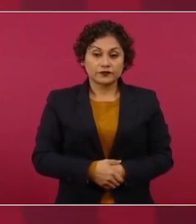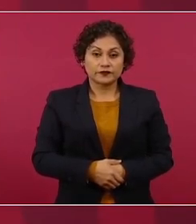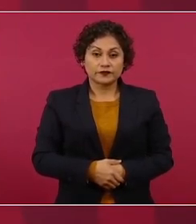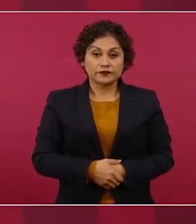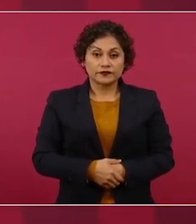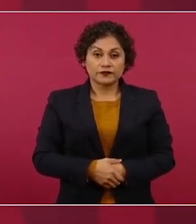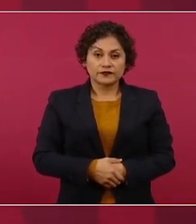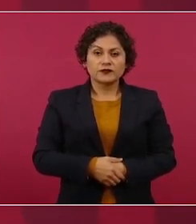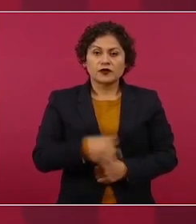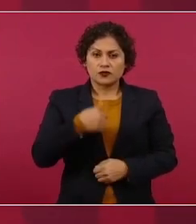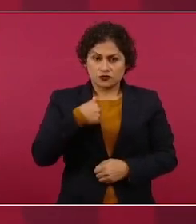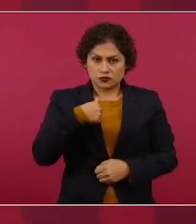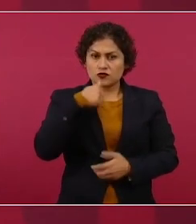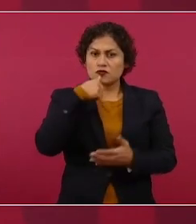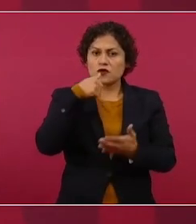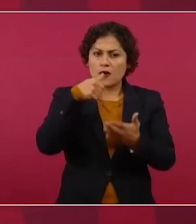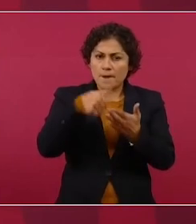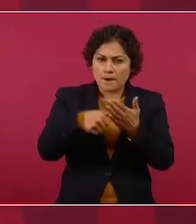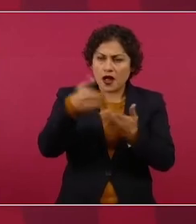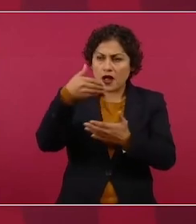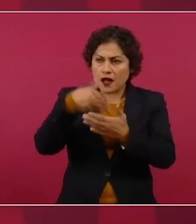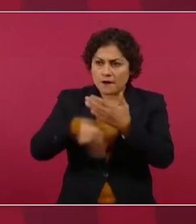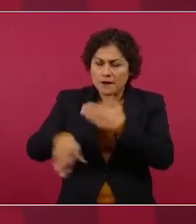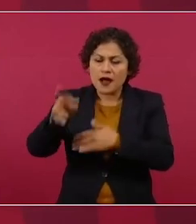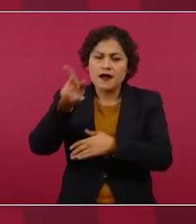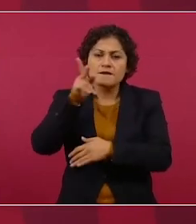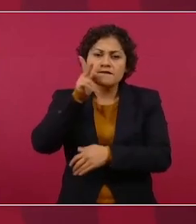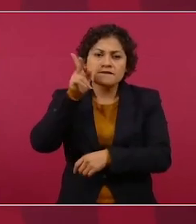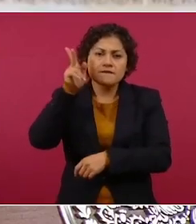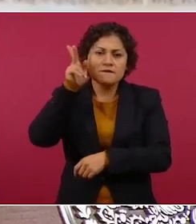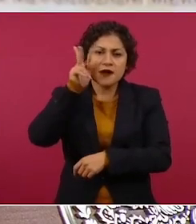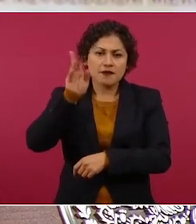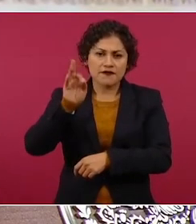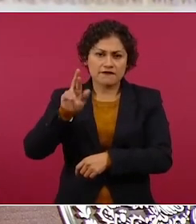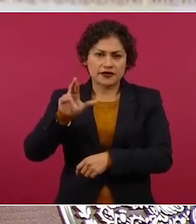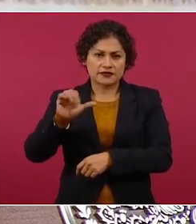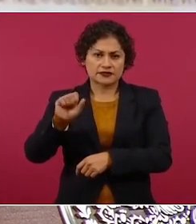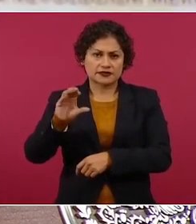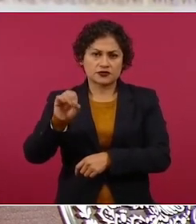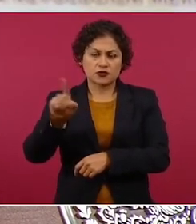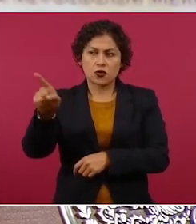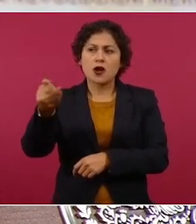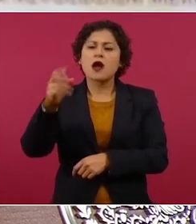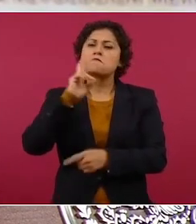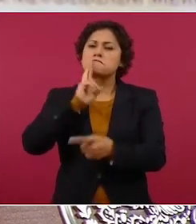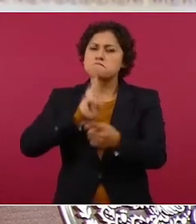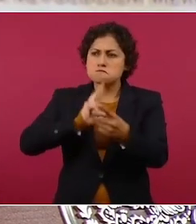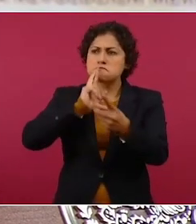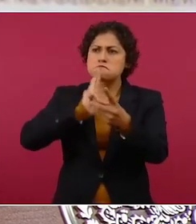Le mandé cartas al Papa Francisco y me las contestó todas,